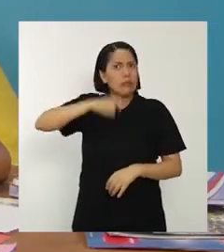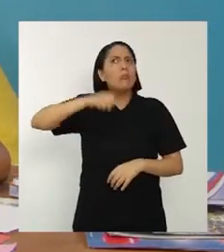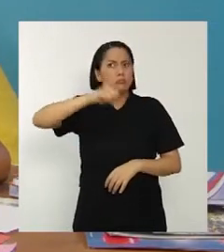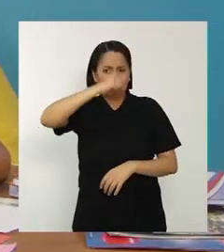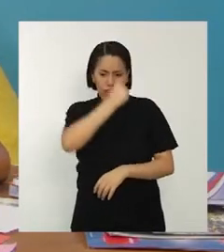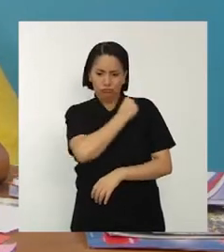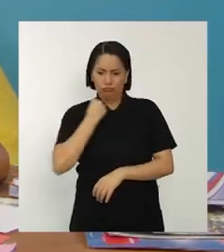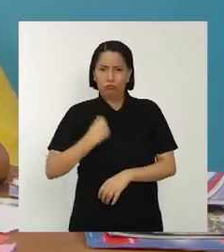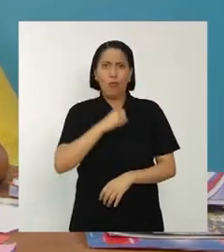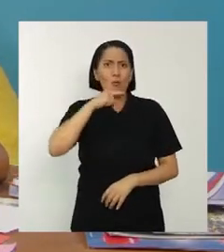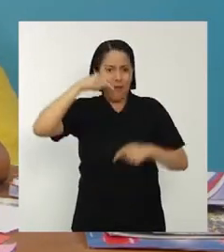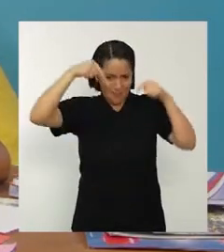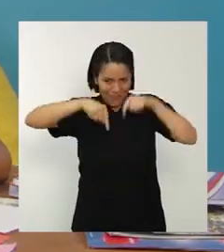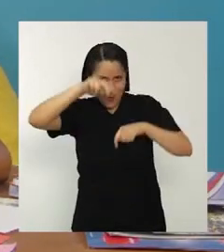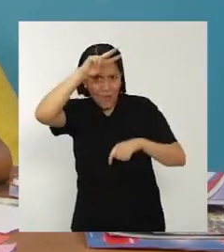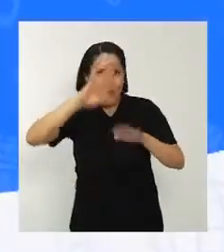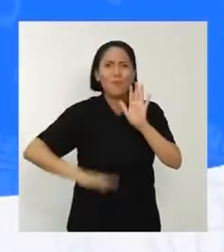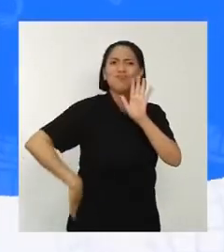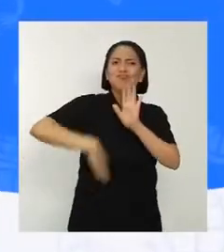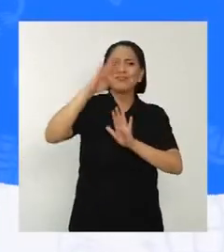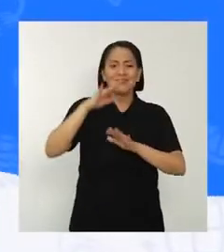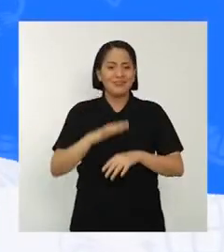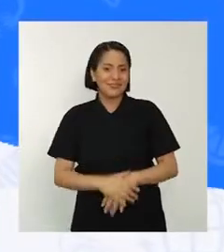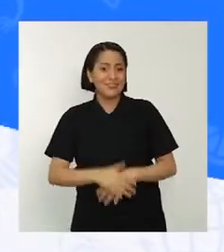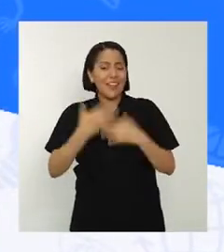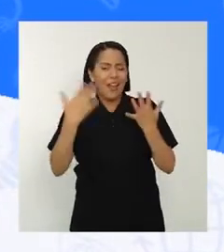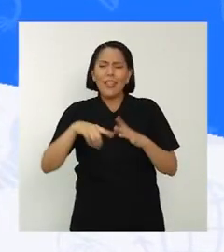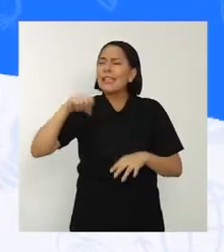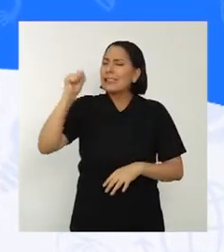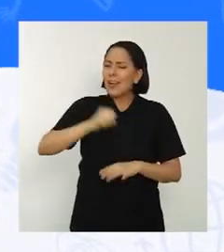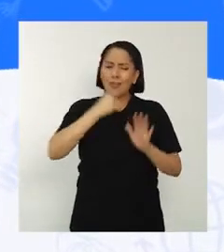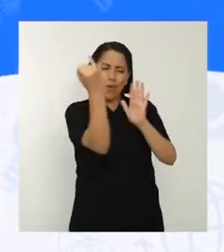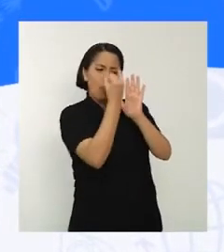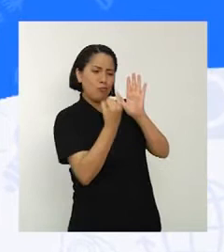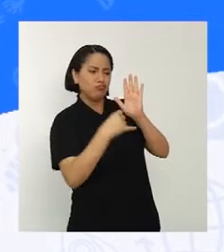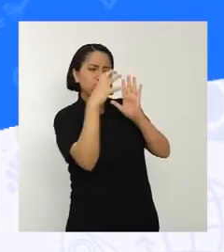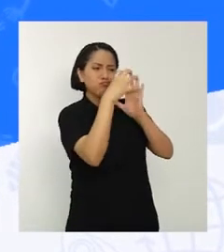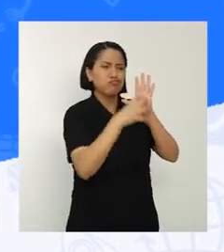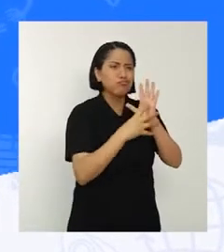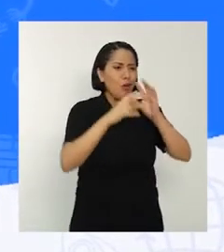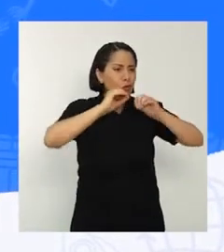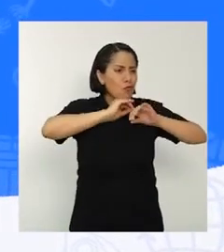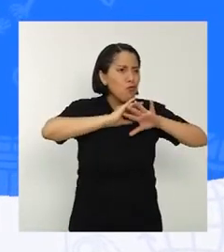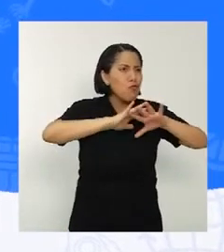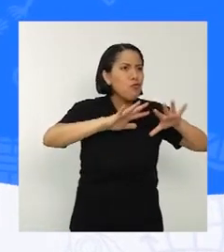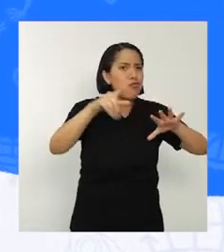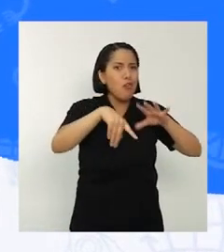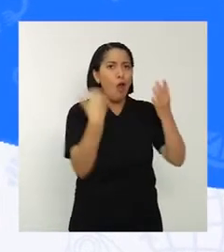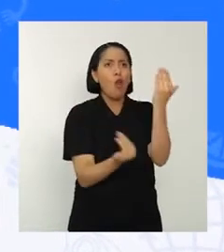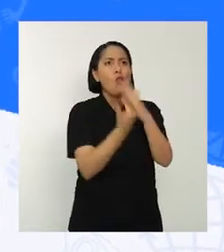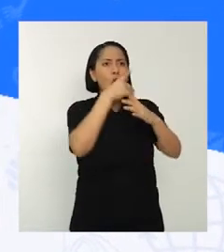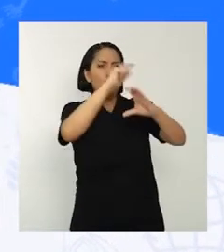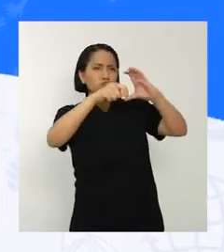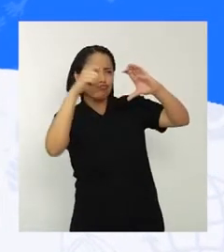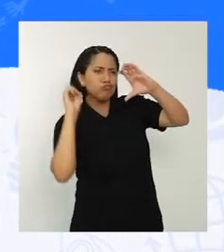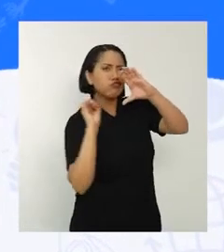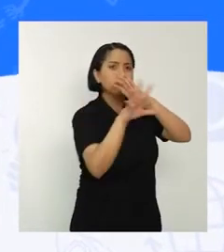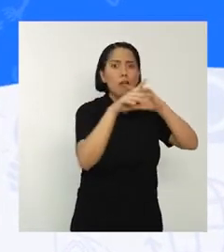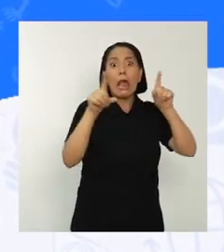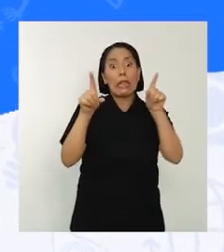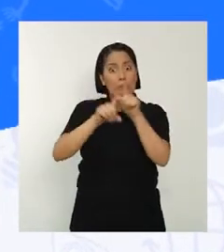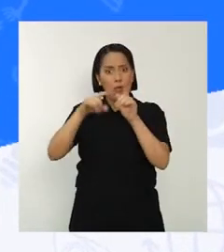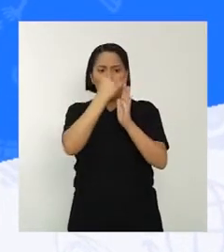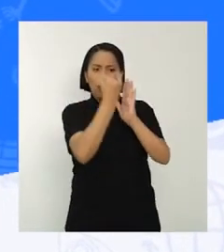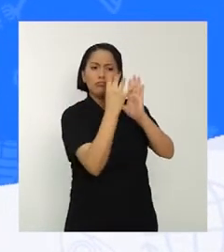más superheroínas en el Perú. Y así como muchos cómics inspiran a películas y series de televisión, también hay cómics que se